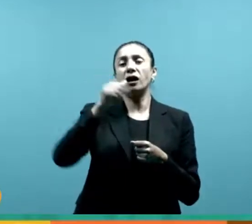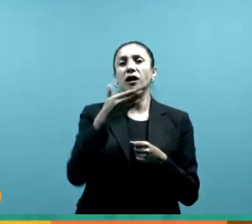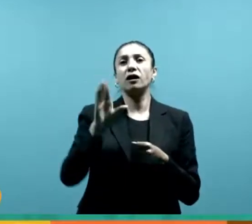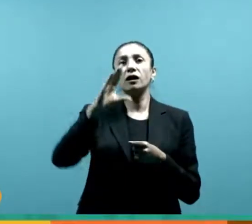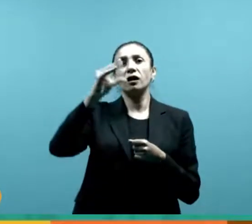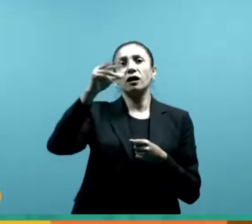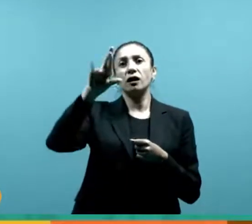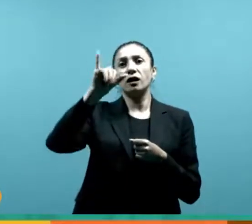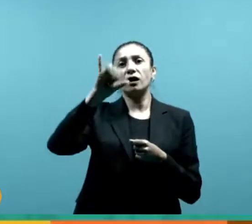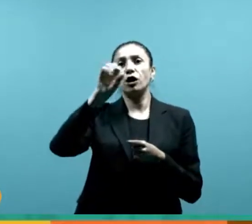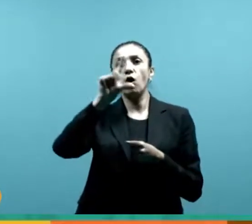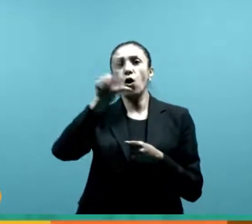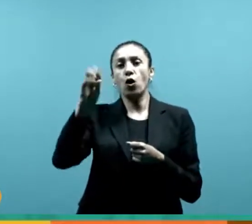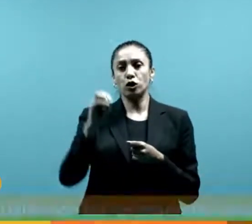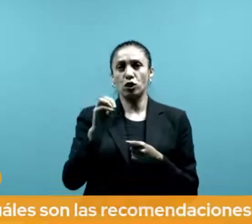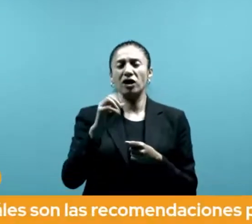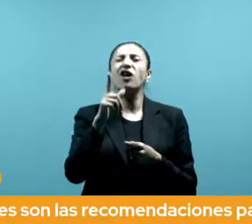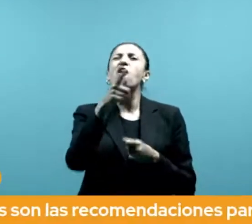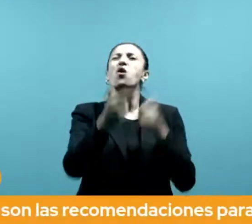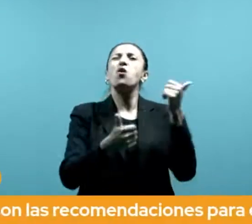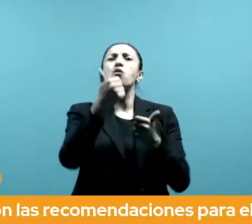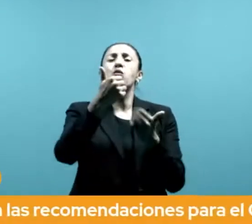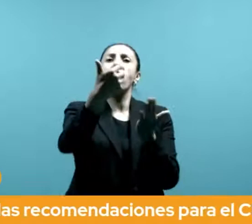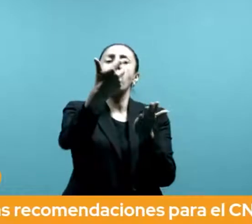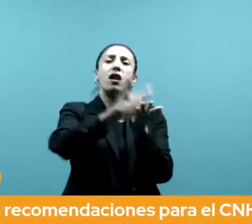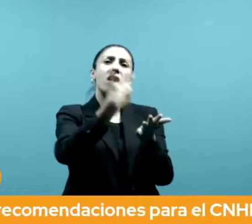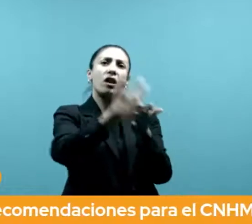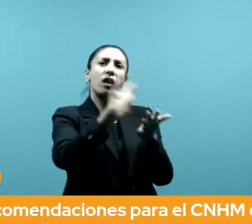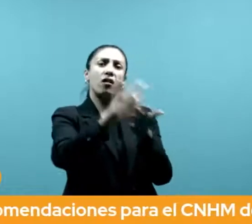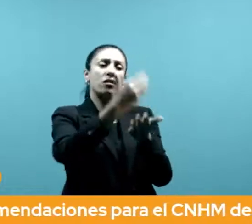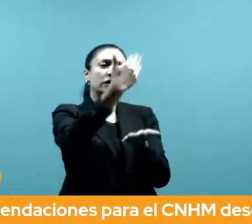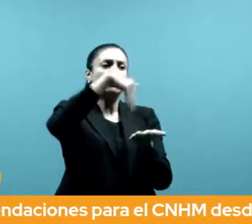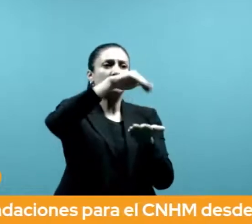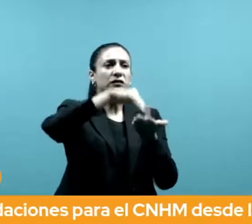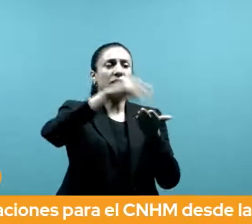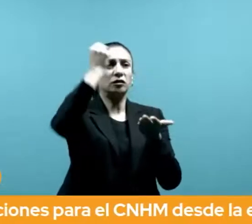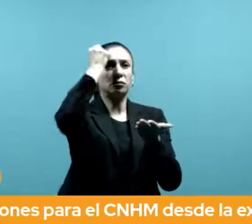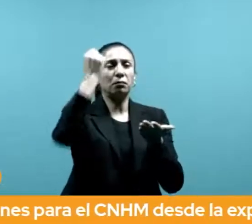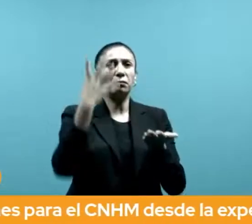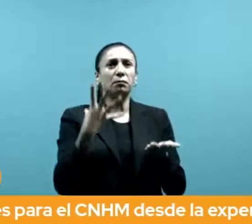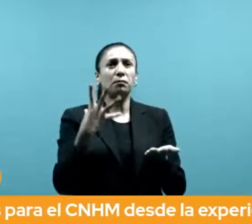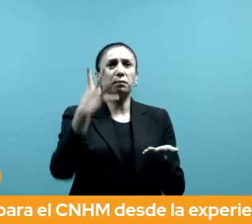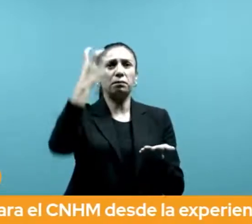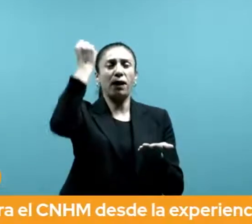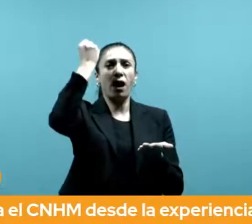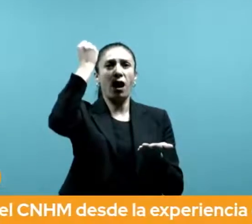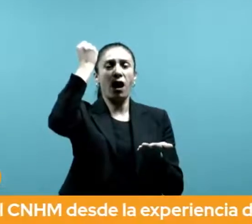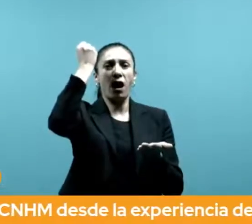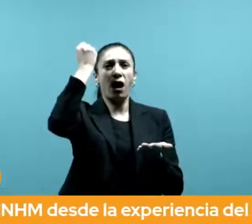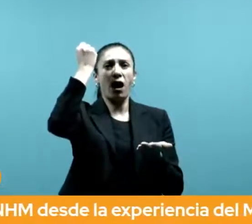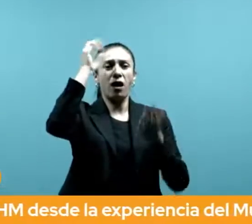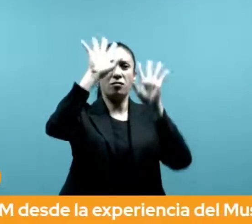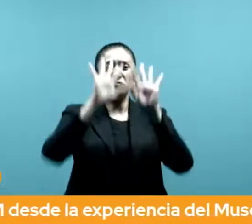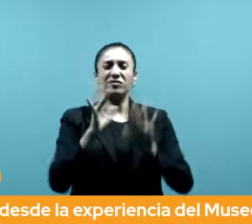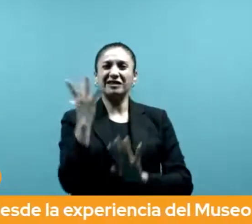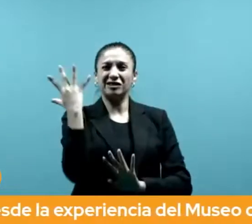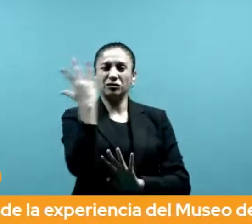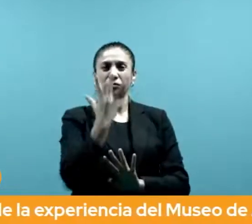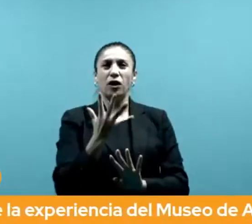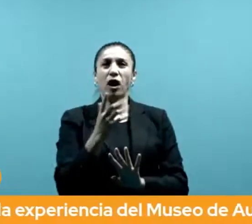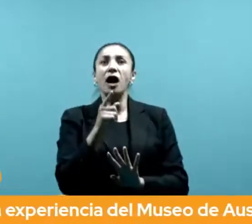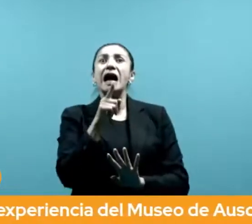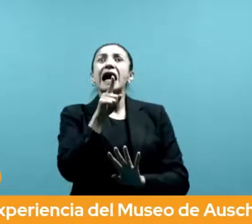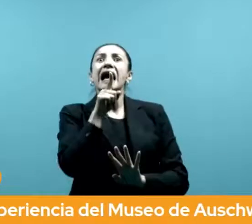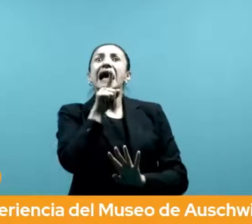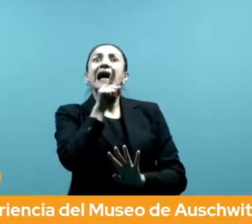las recomendaciones para el Centro Nacional de Memoria Histórica desde la experiencia del Museo de Auschwitz